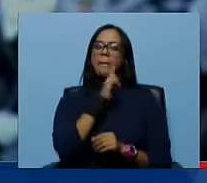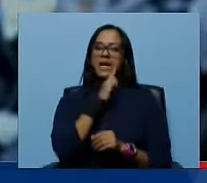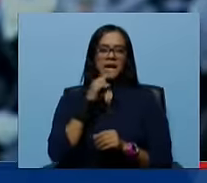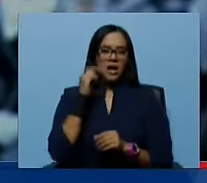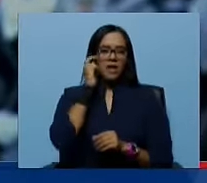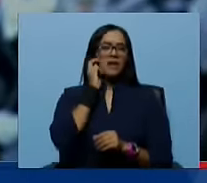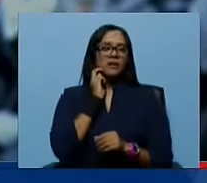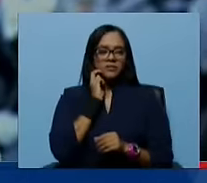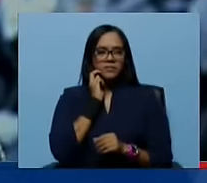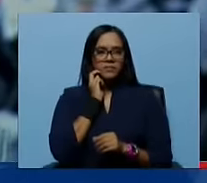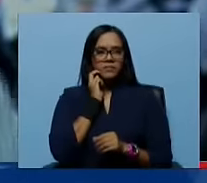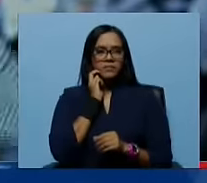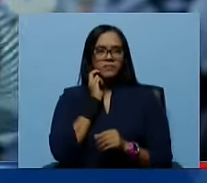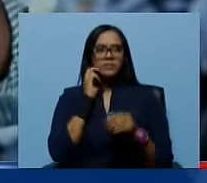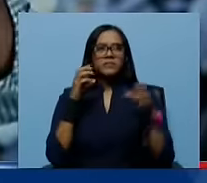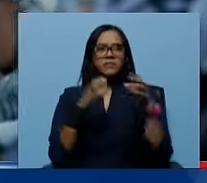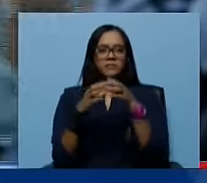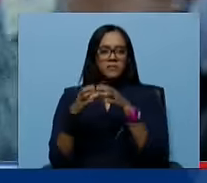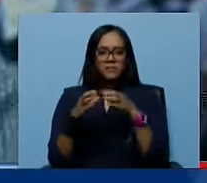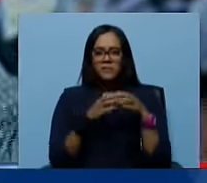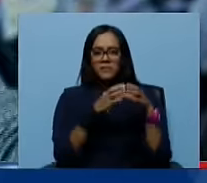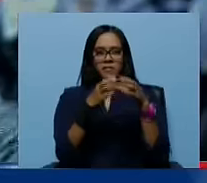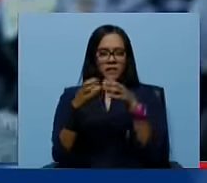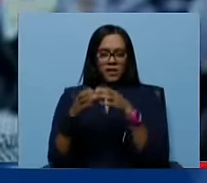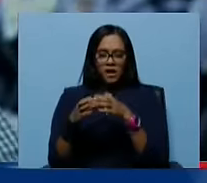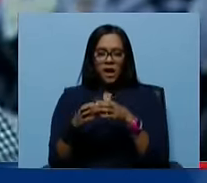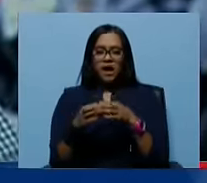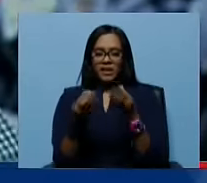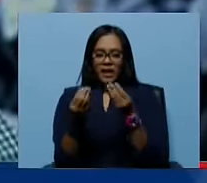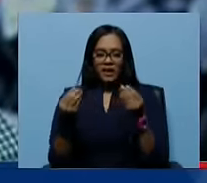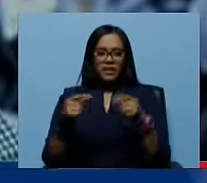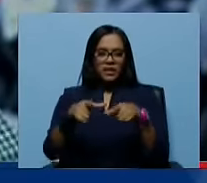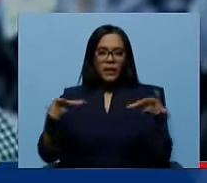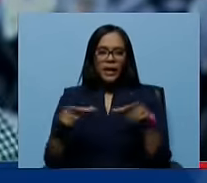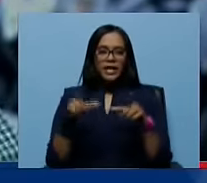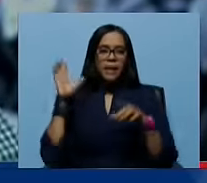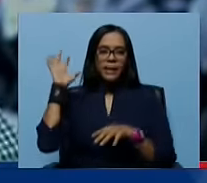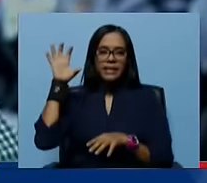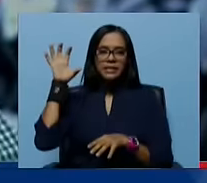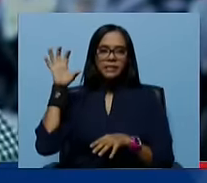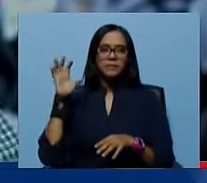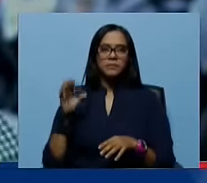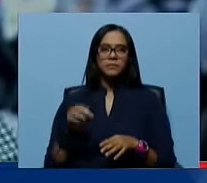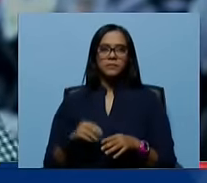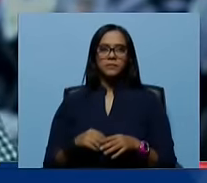fascistas, grupos en tantas partes del país.